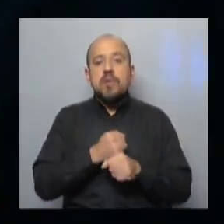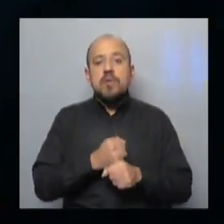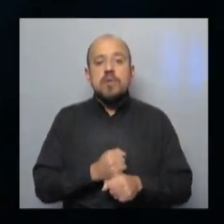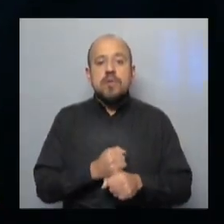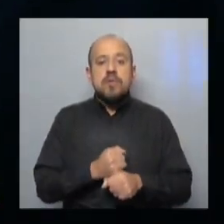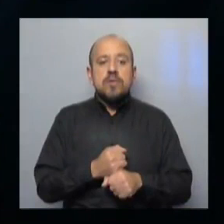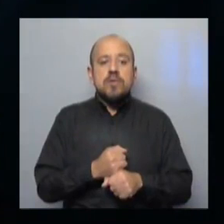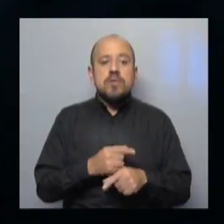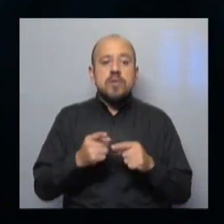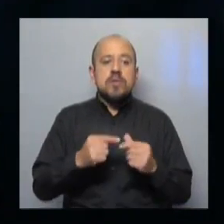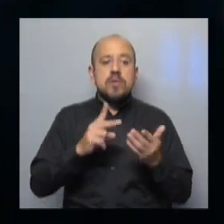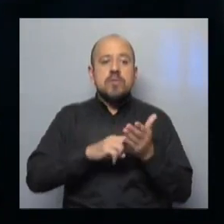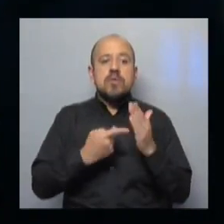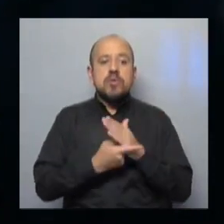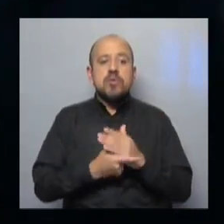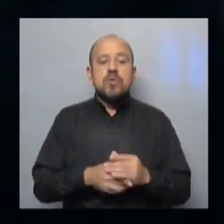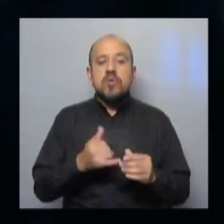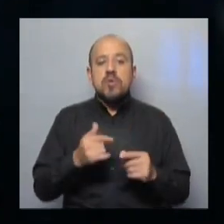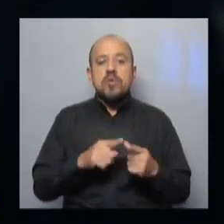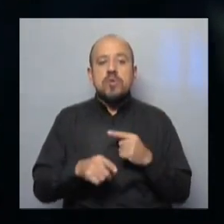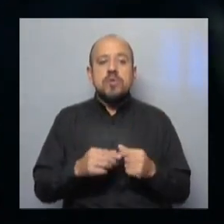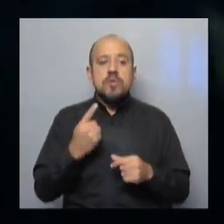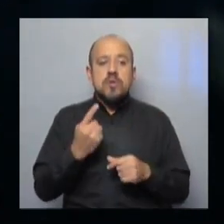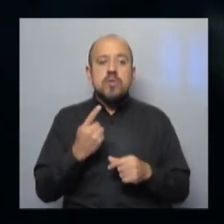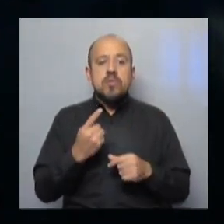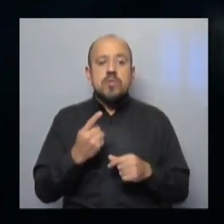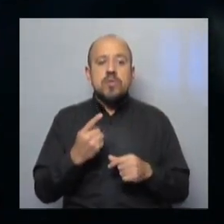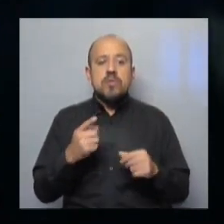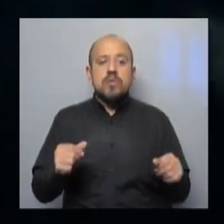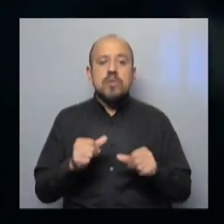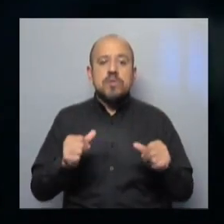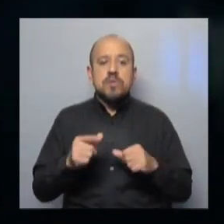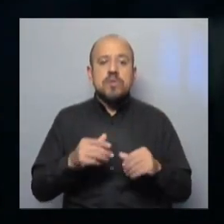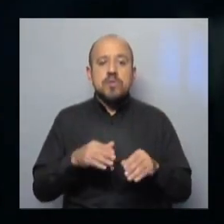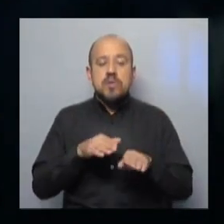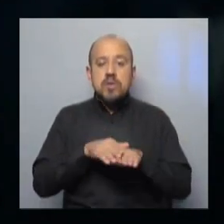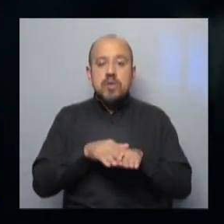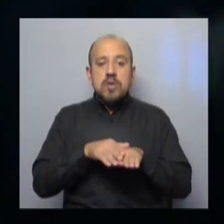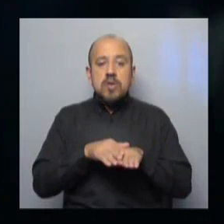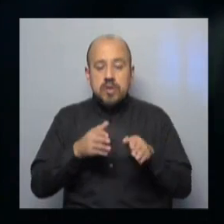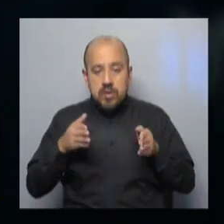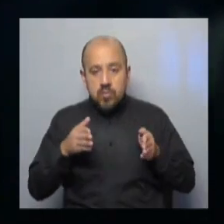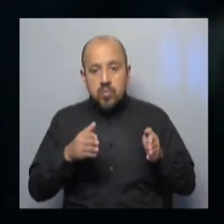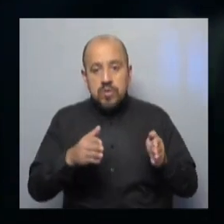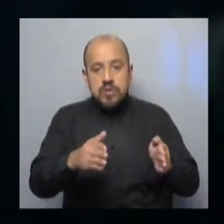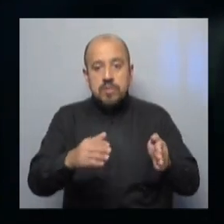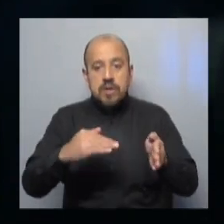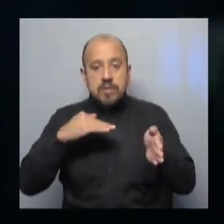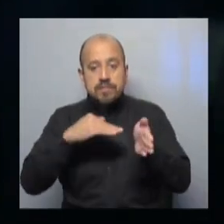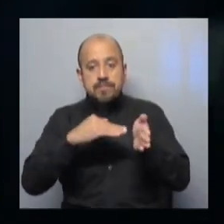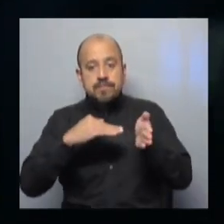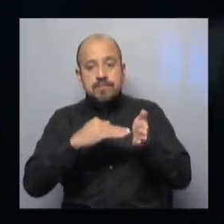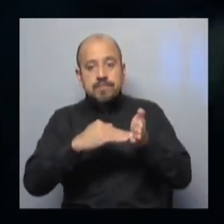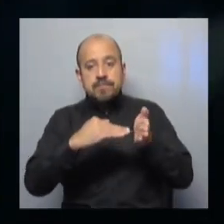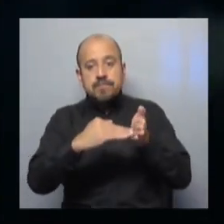este proyecto tiene varias etapas pero la primera etapa que es la concreción del muelle bar casa propiamente dicho este